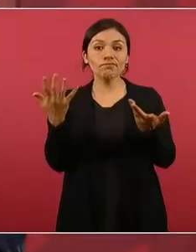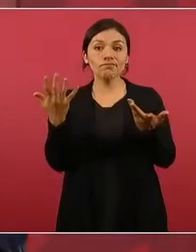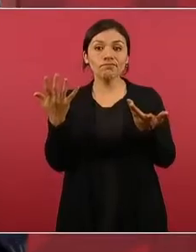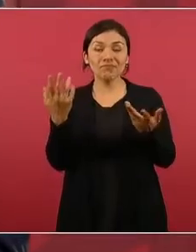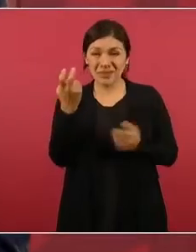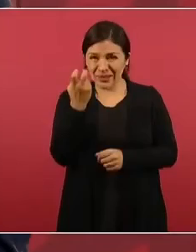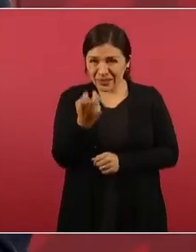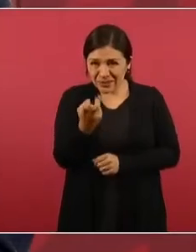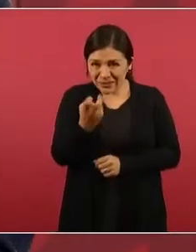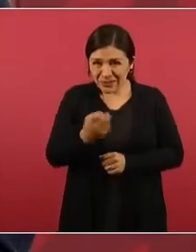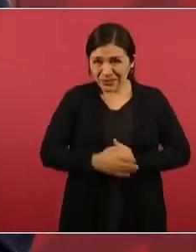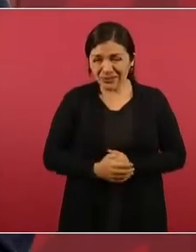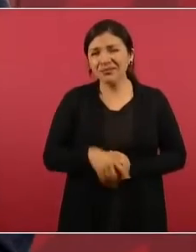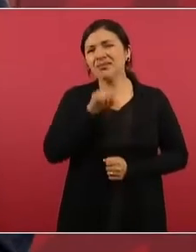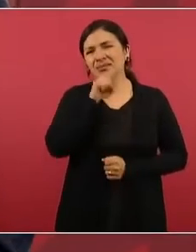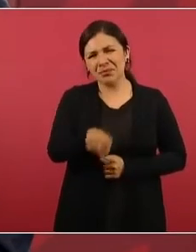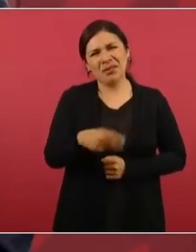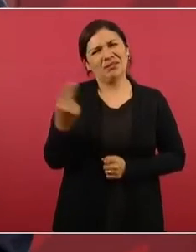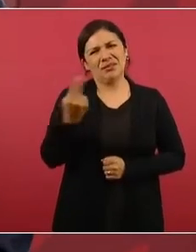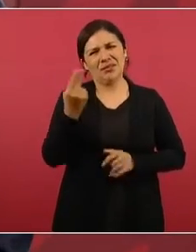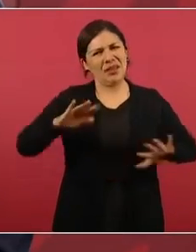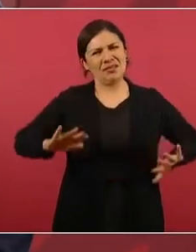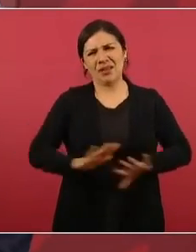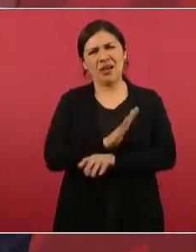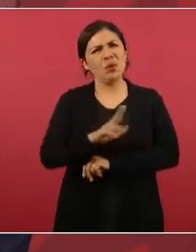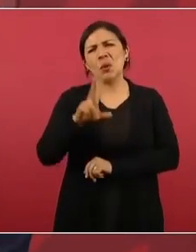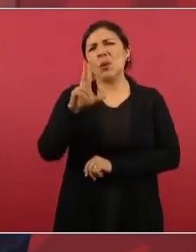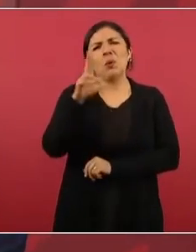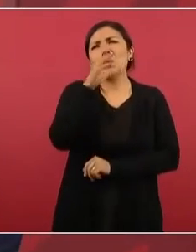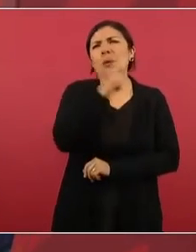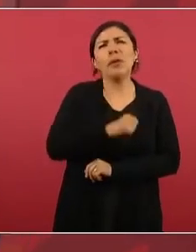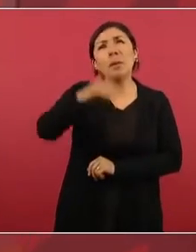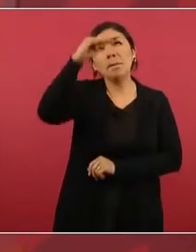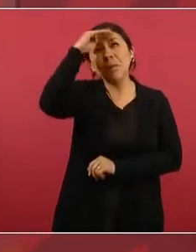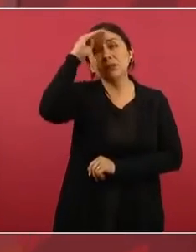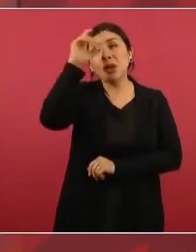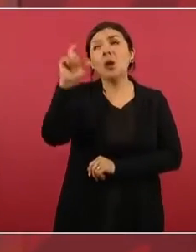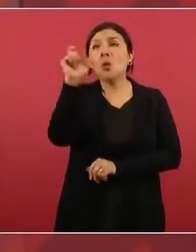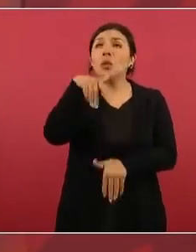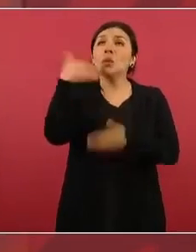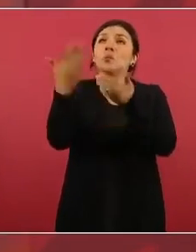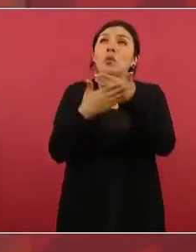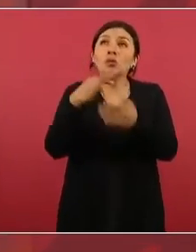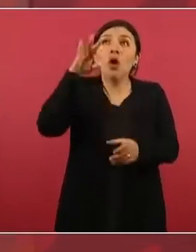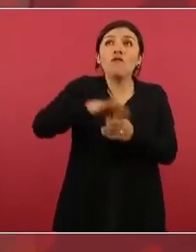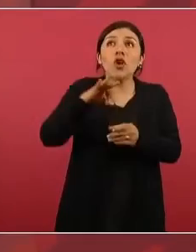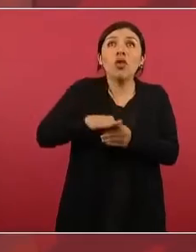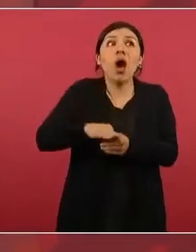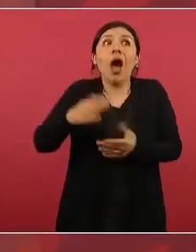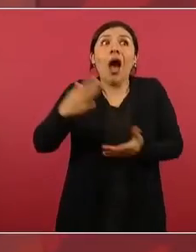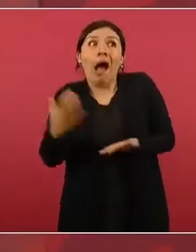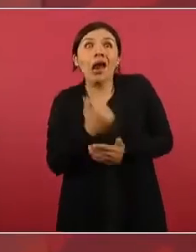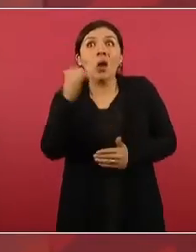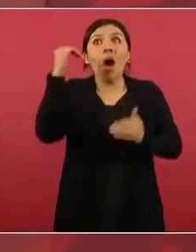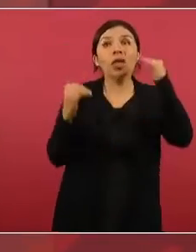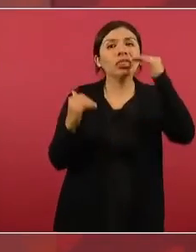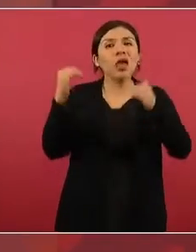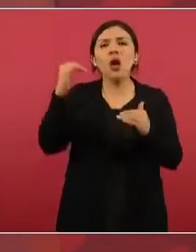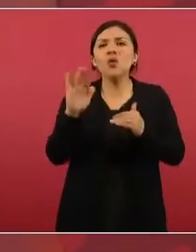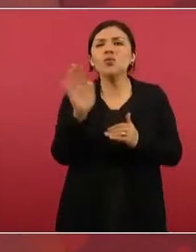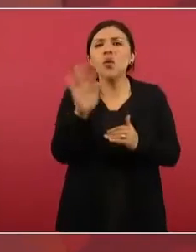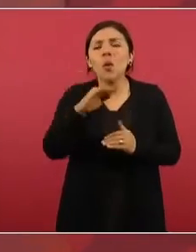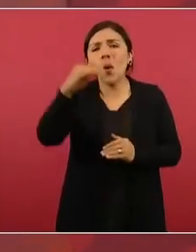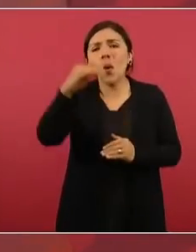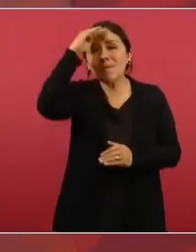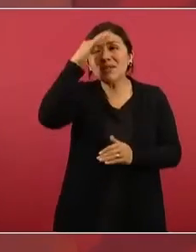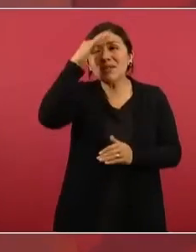Eso también hay que cambiarlo. No hay que estar pensando en la próxima elección, sino en la próxima generación.